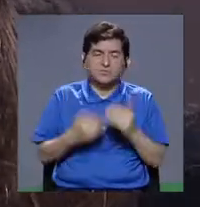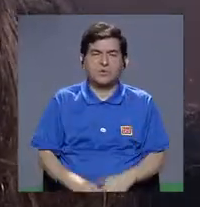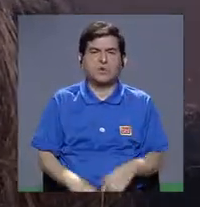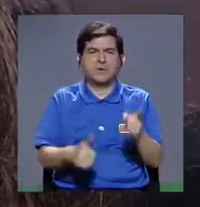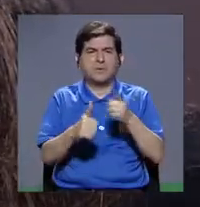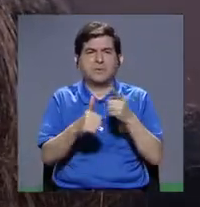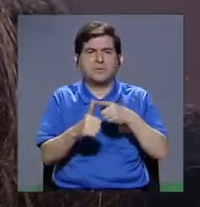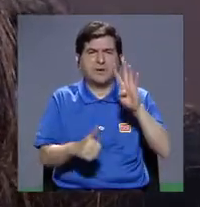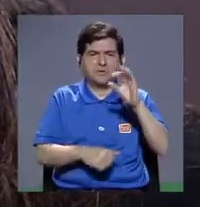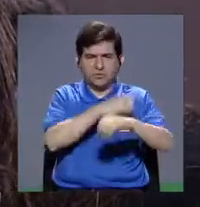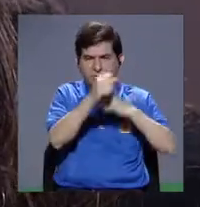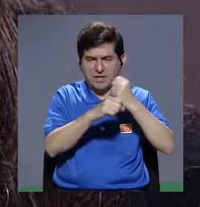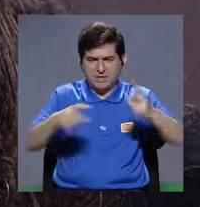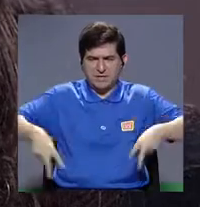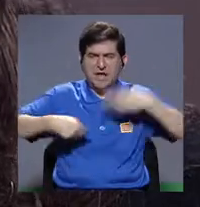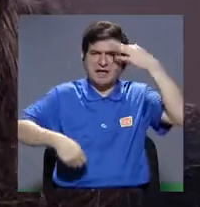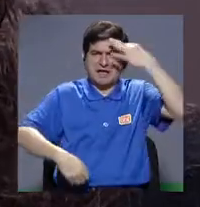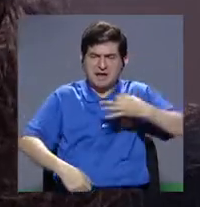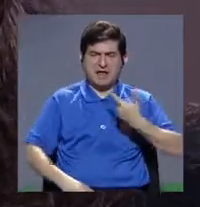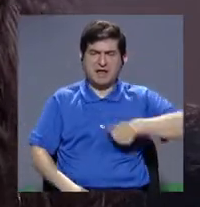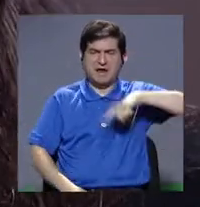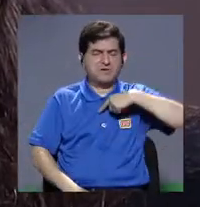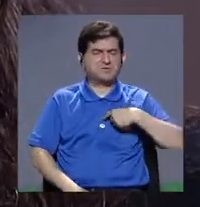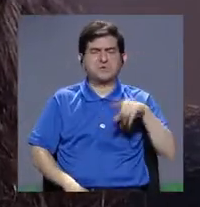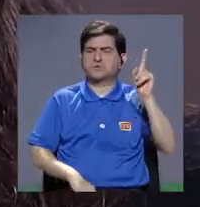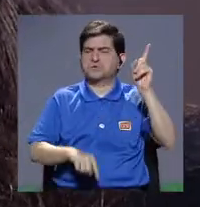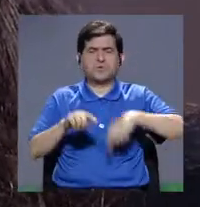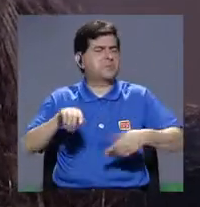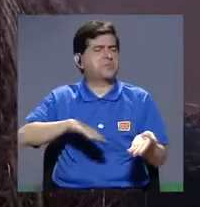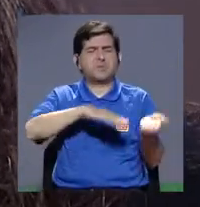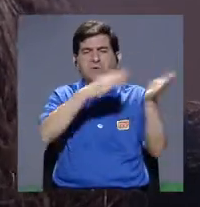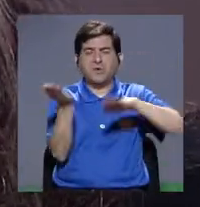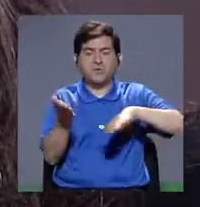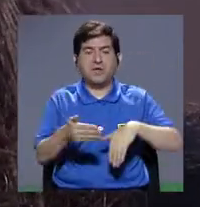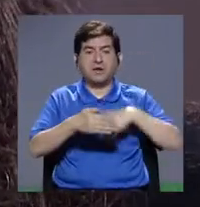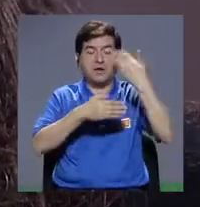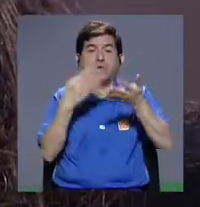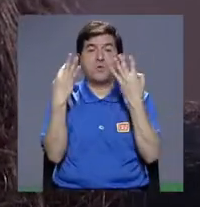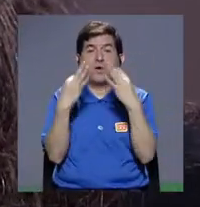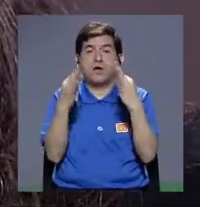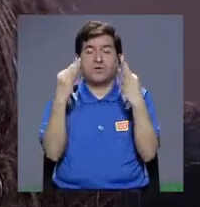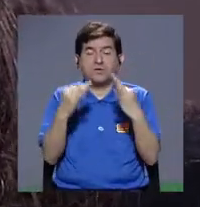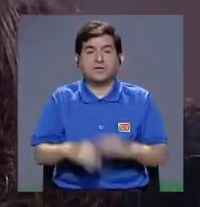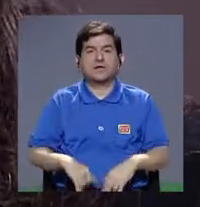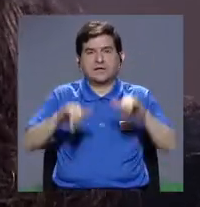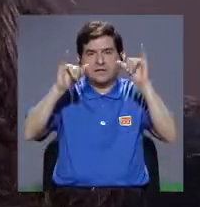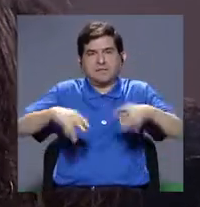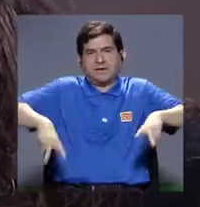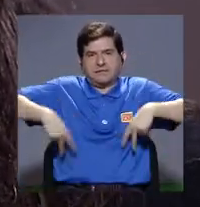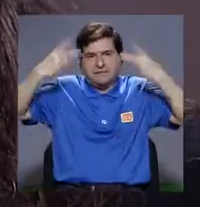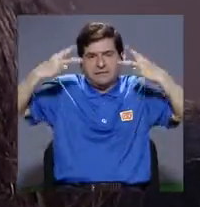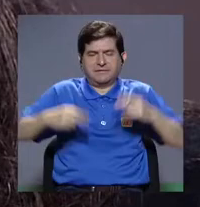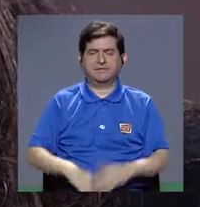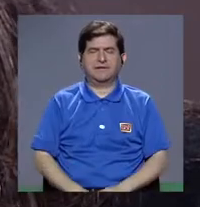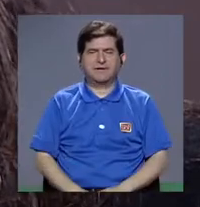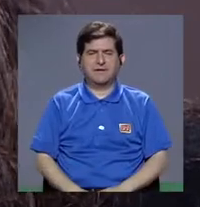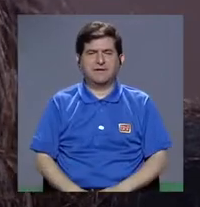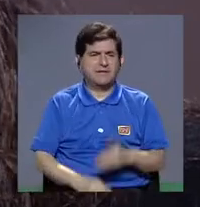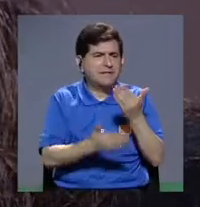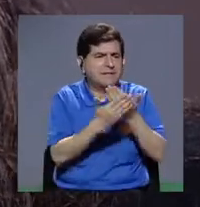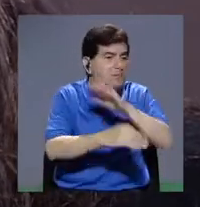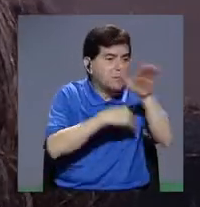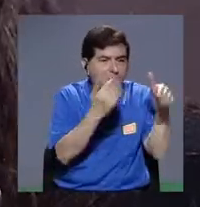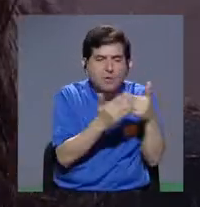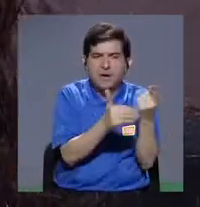los primeros 40 años de la vida creyendo que somos inmortales y el resto tratando de serlo así que pasamos de probarte